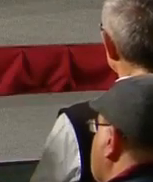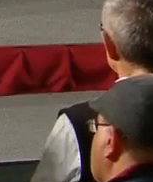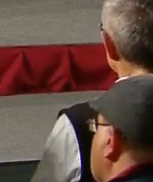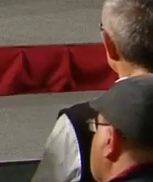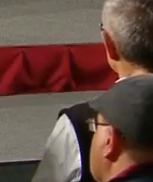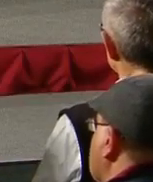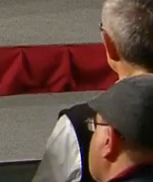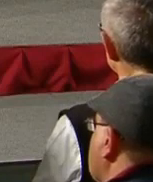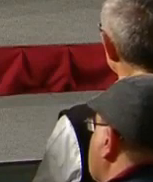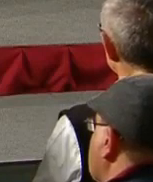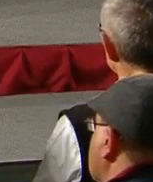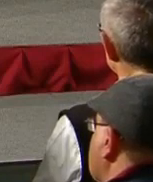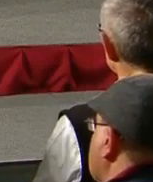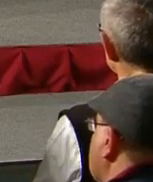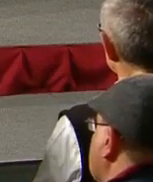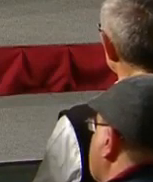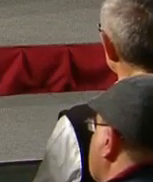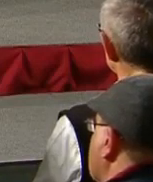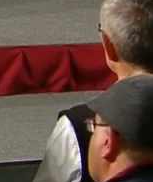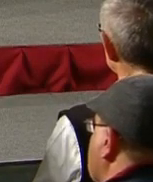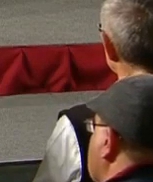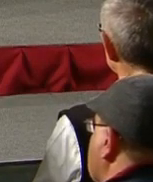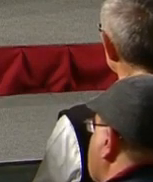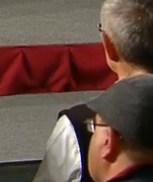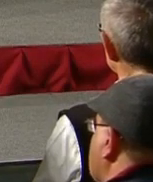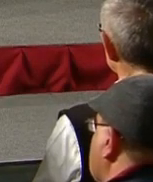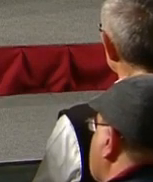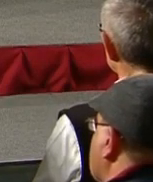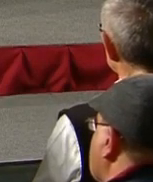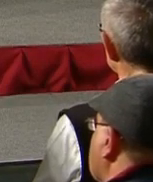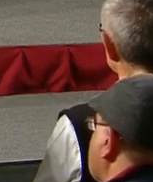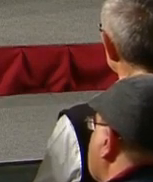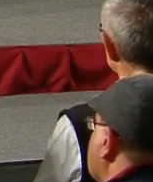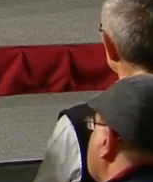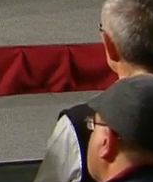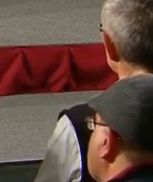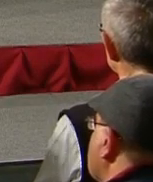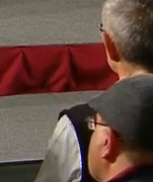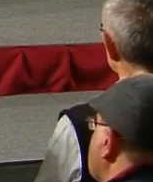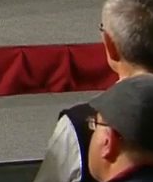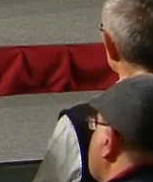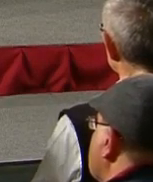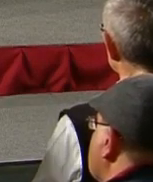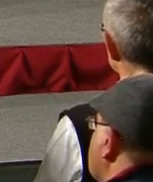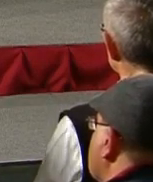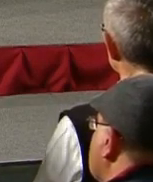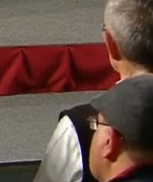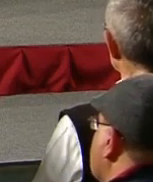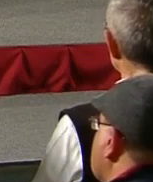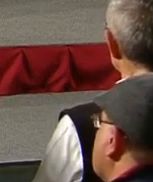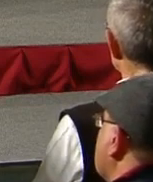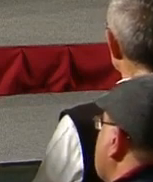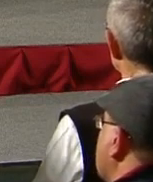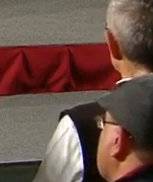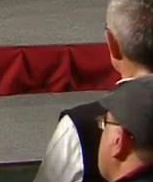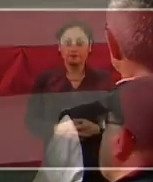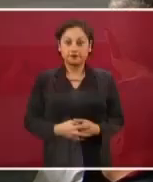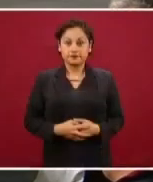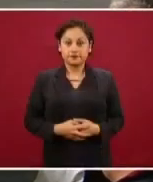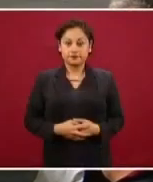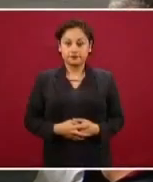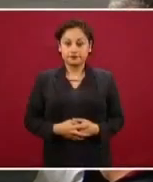en México con el cólera, no la cólera ni la ira, sino el cólera, que amenazaba en el